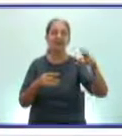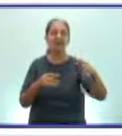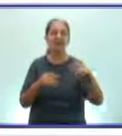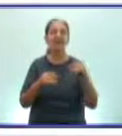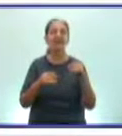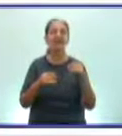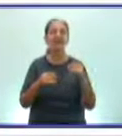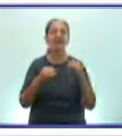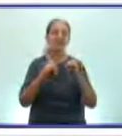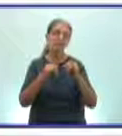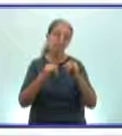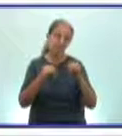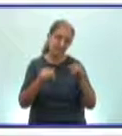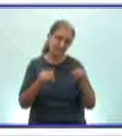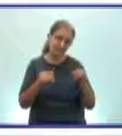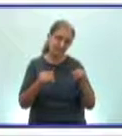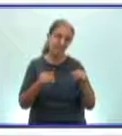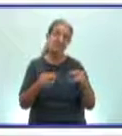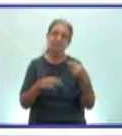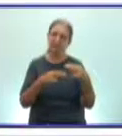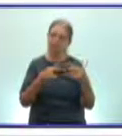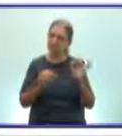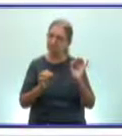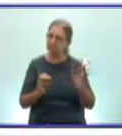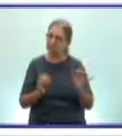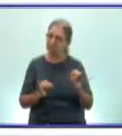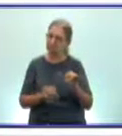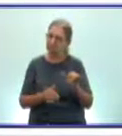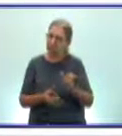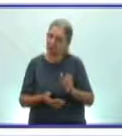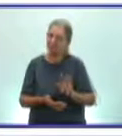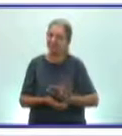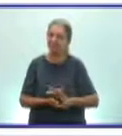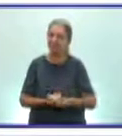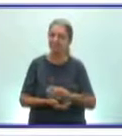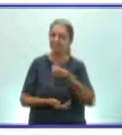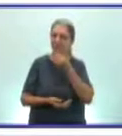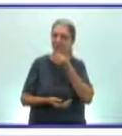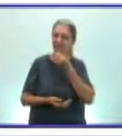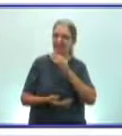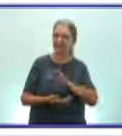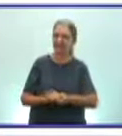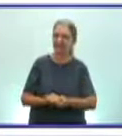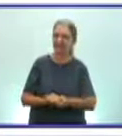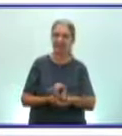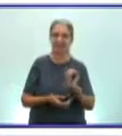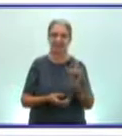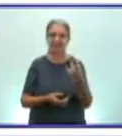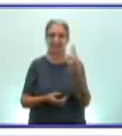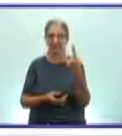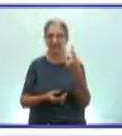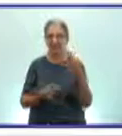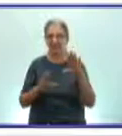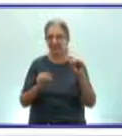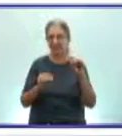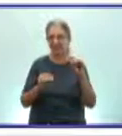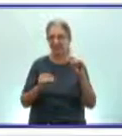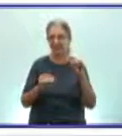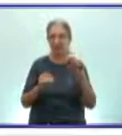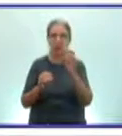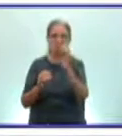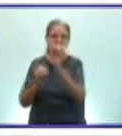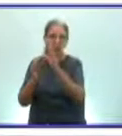información y hacer la actividad. Bien, el primer ejercicio nos decía, organiza los